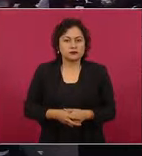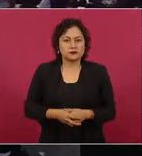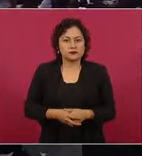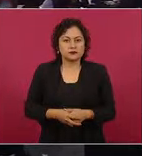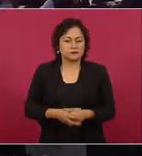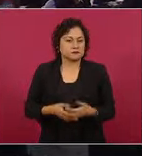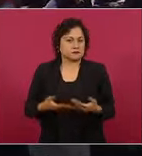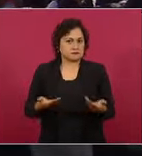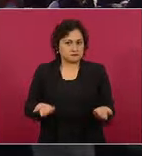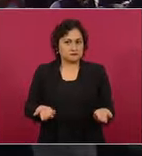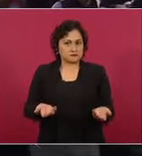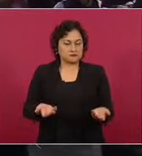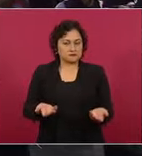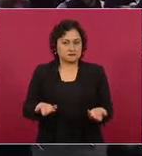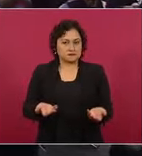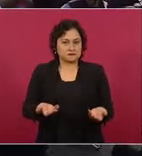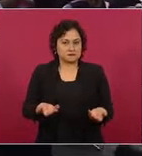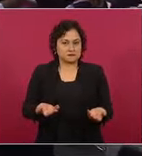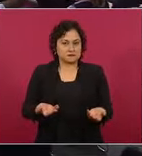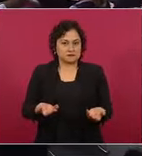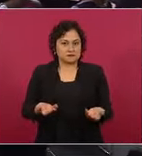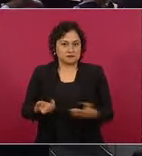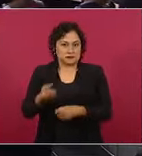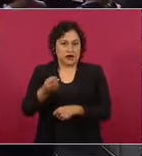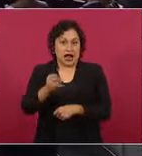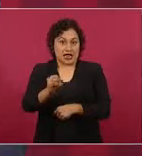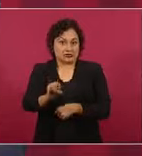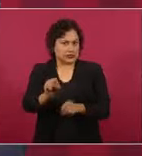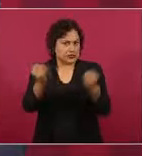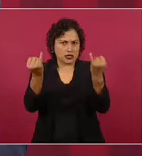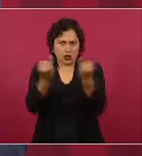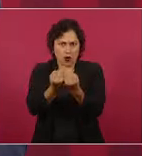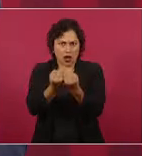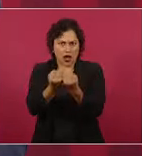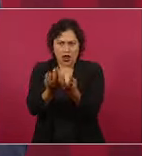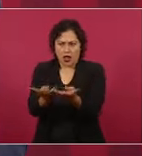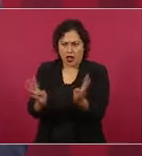Y así elegir a los 7.